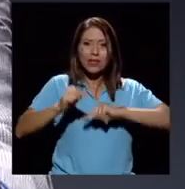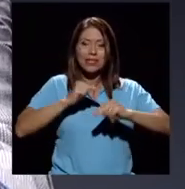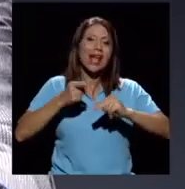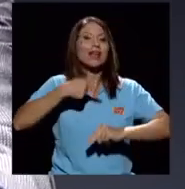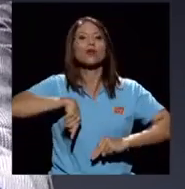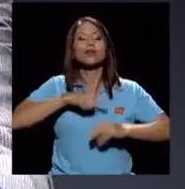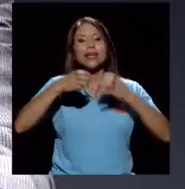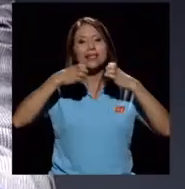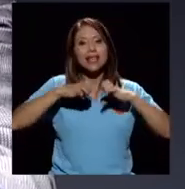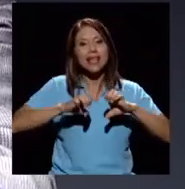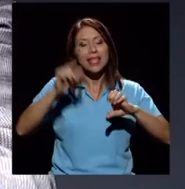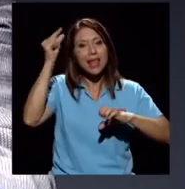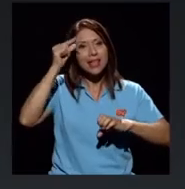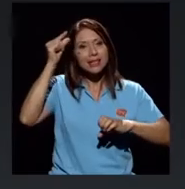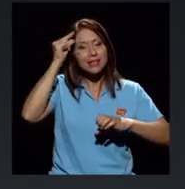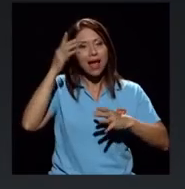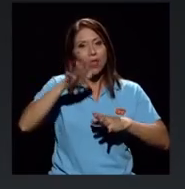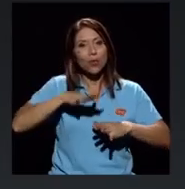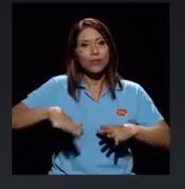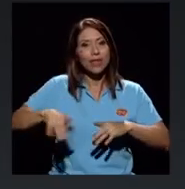en el mediano plazo